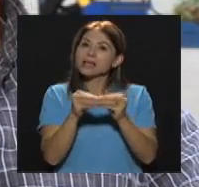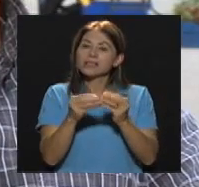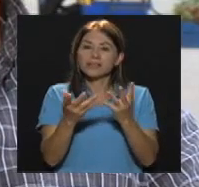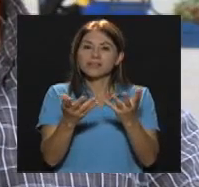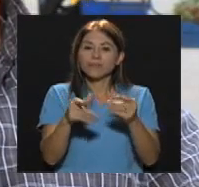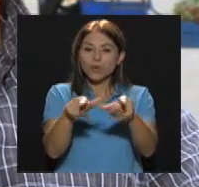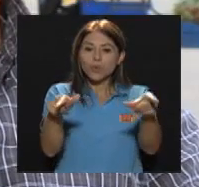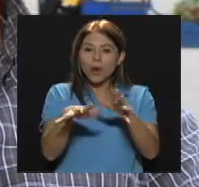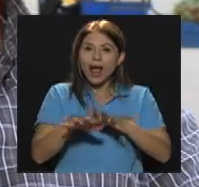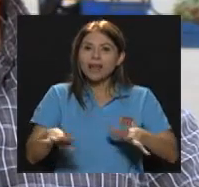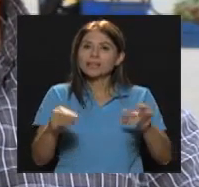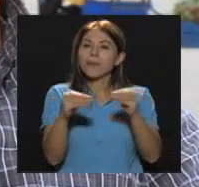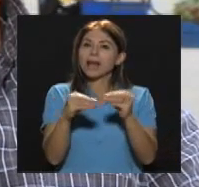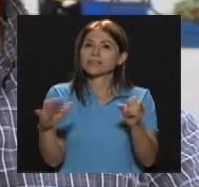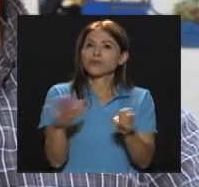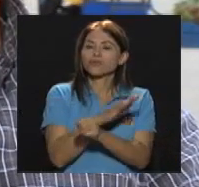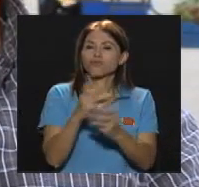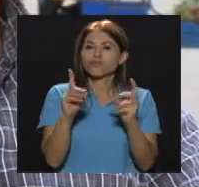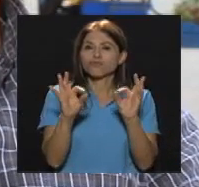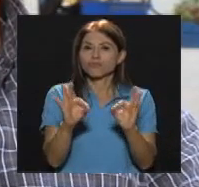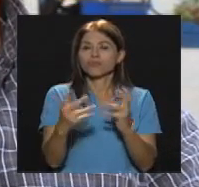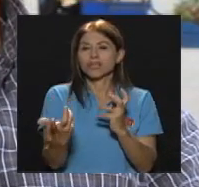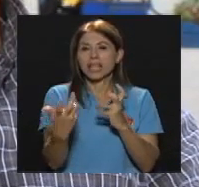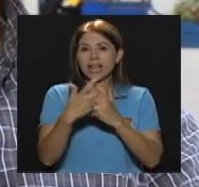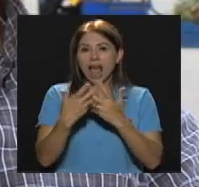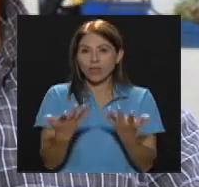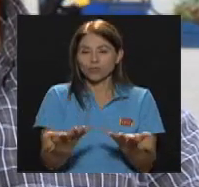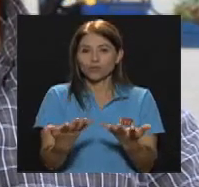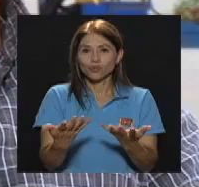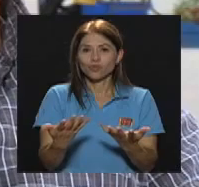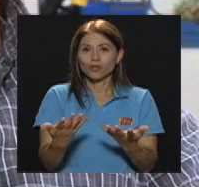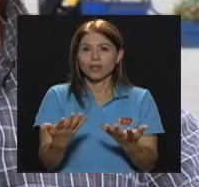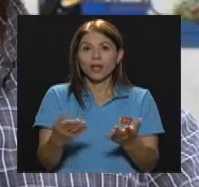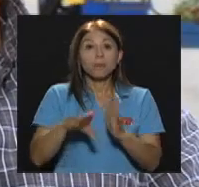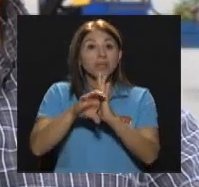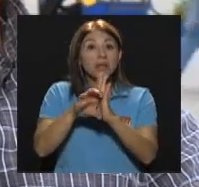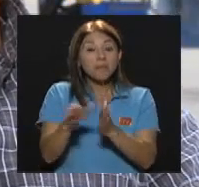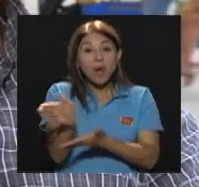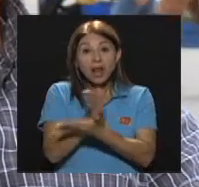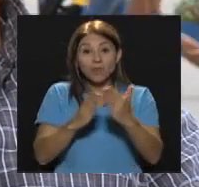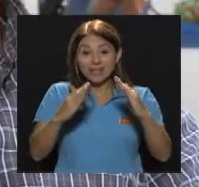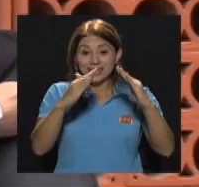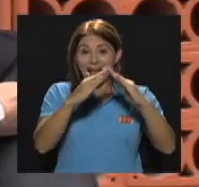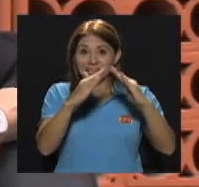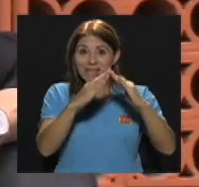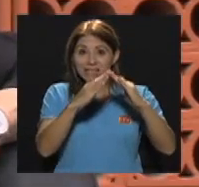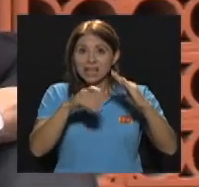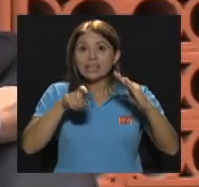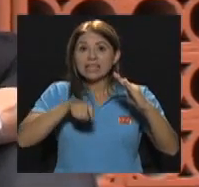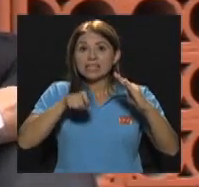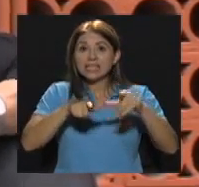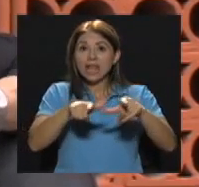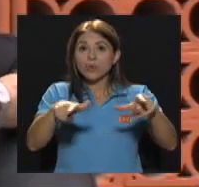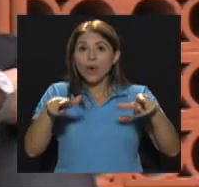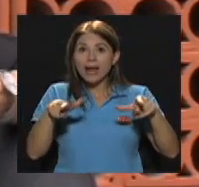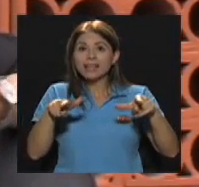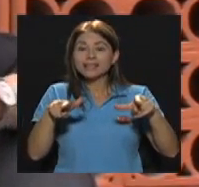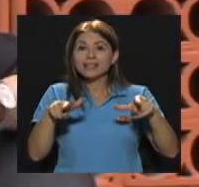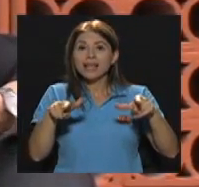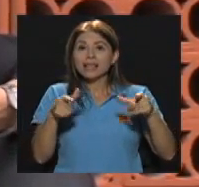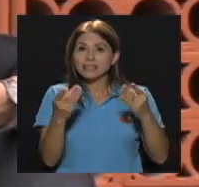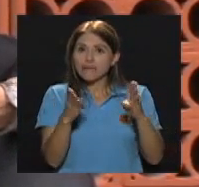integrados, ¿verdad? Precisamente hay algunas sitios de la vivienda que se requieren privacidad, pues eso hay que cerrarlos, pero